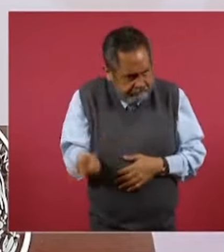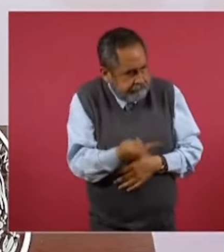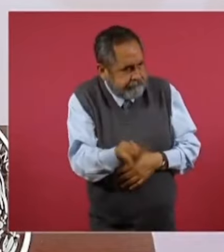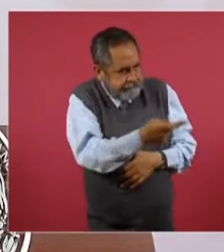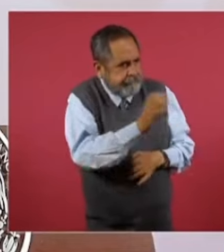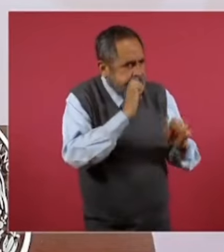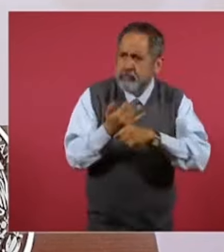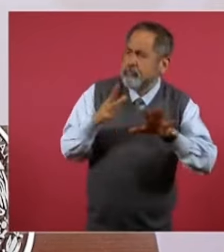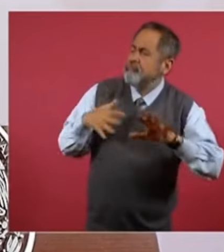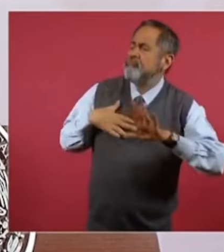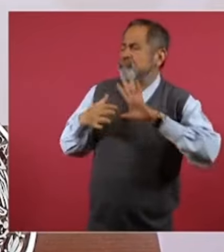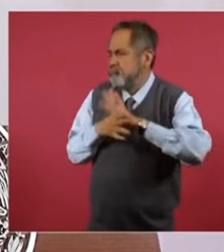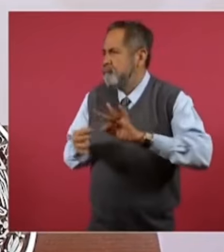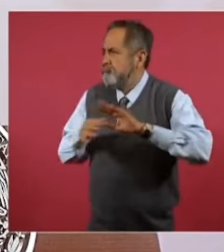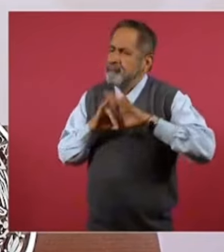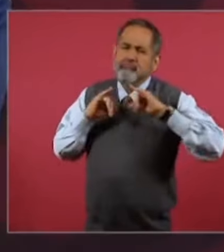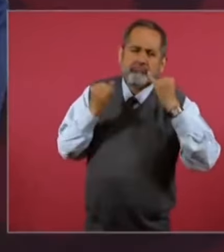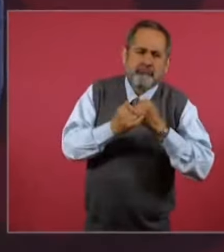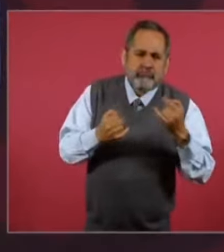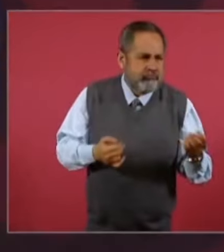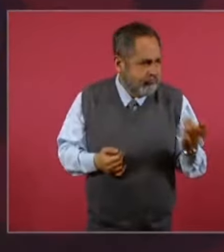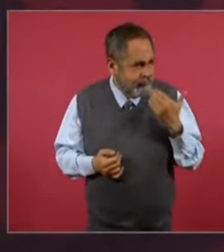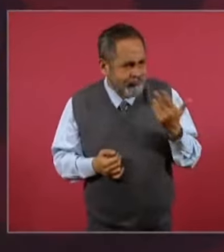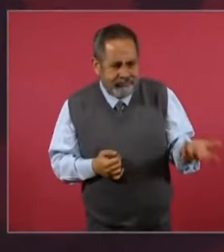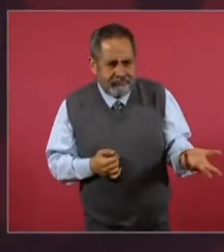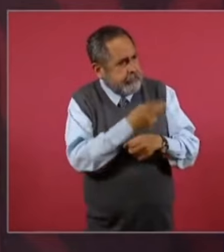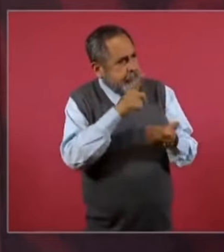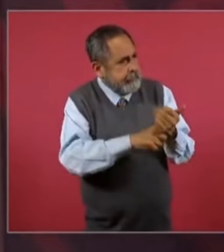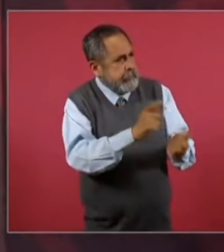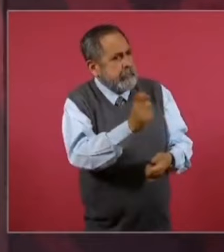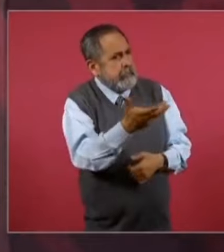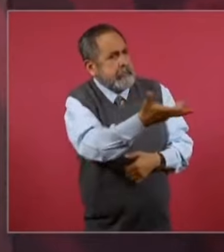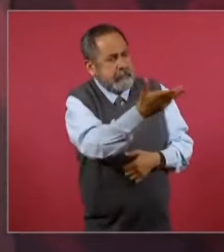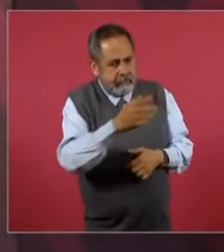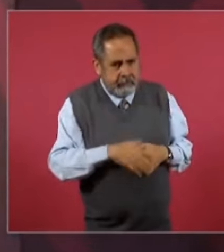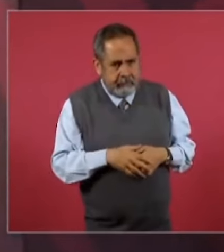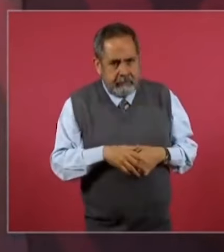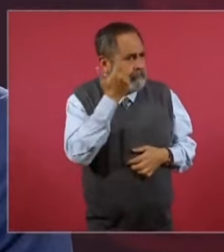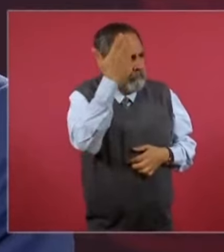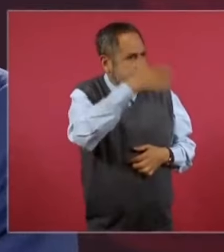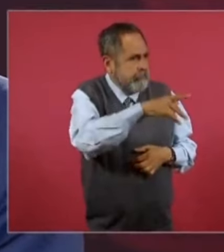¿O por qué ellos no informan? ¿Qué no tienen la obligación de informar sobre asuntos de